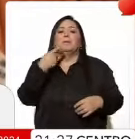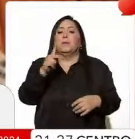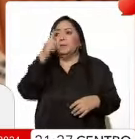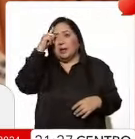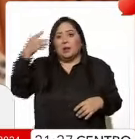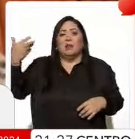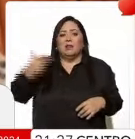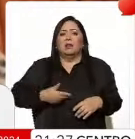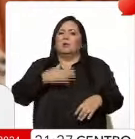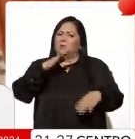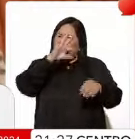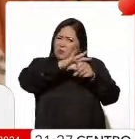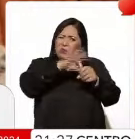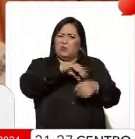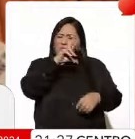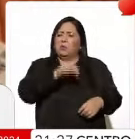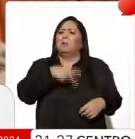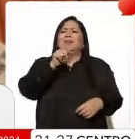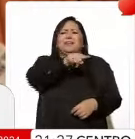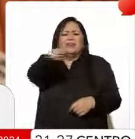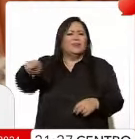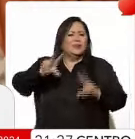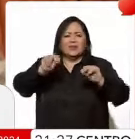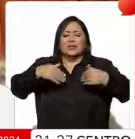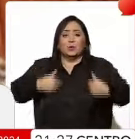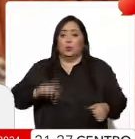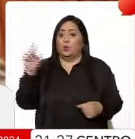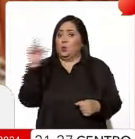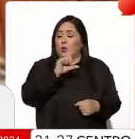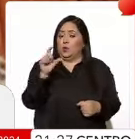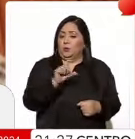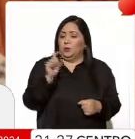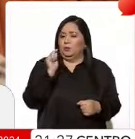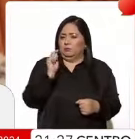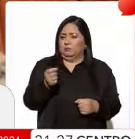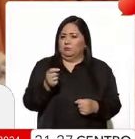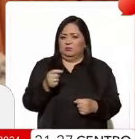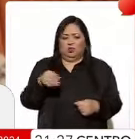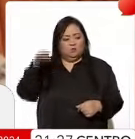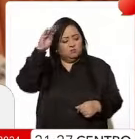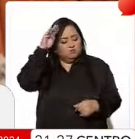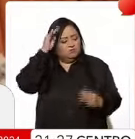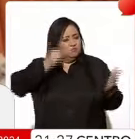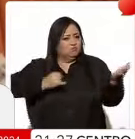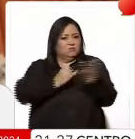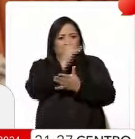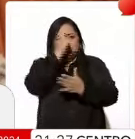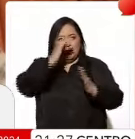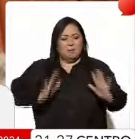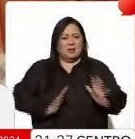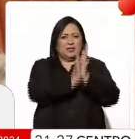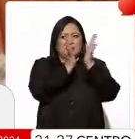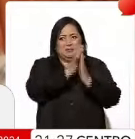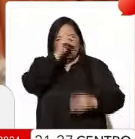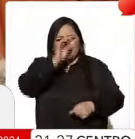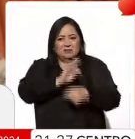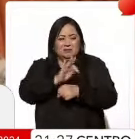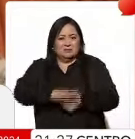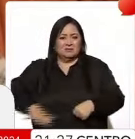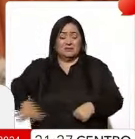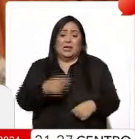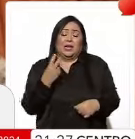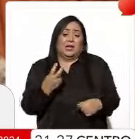pedir que vote en contra. Y lo que no están entendiendo es que cuando uno toma una determinación de participar en la vida pública, entiende